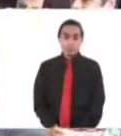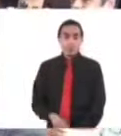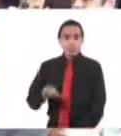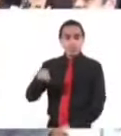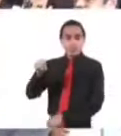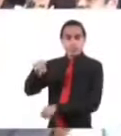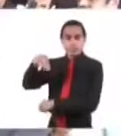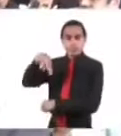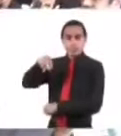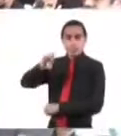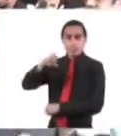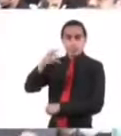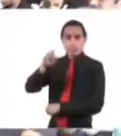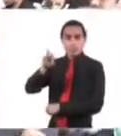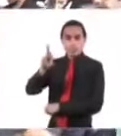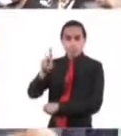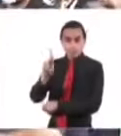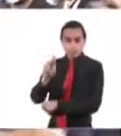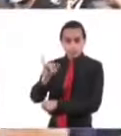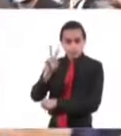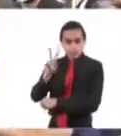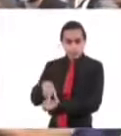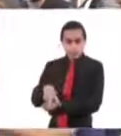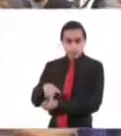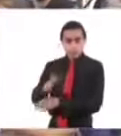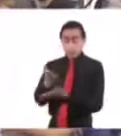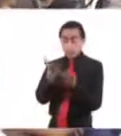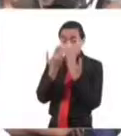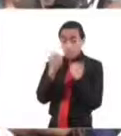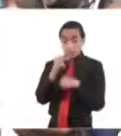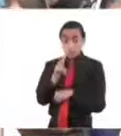Sí es en Nueva York, ¿verdad? ¿Sí lo han